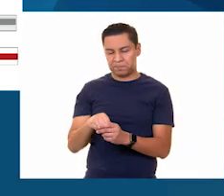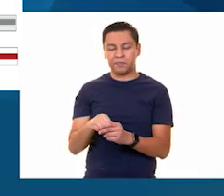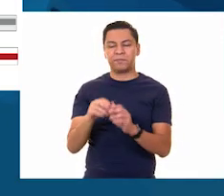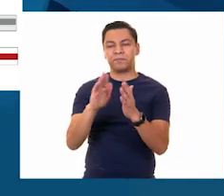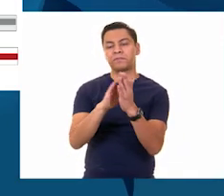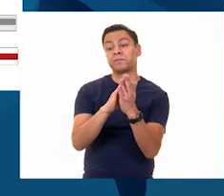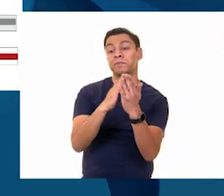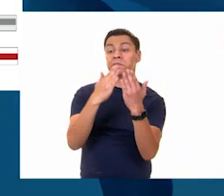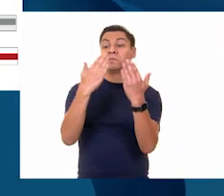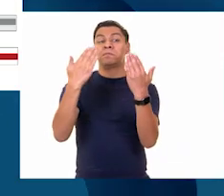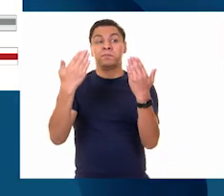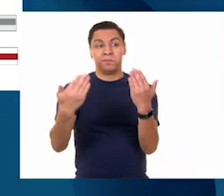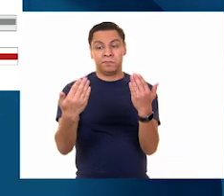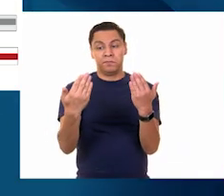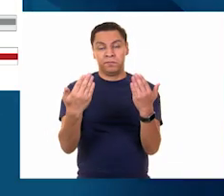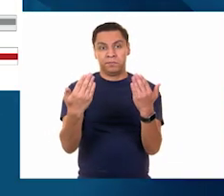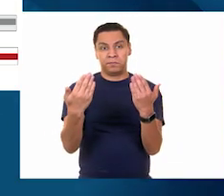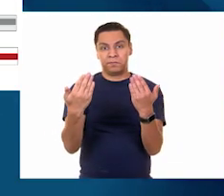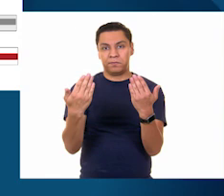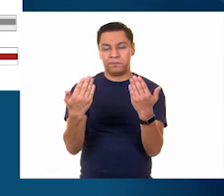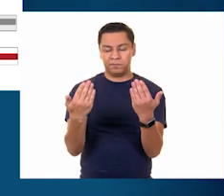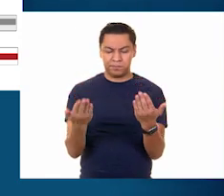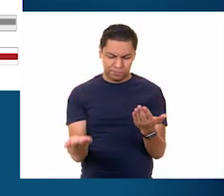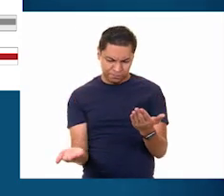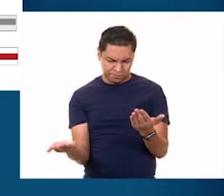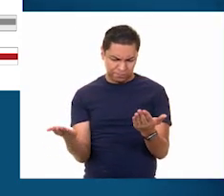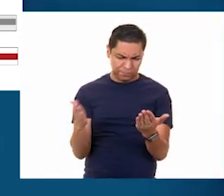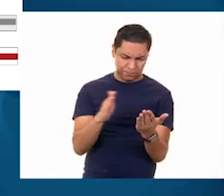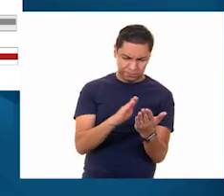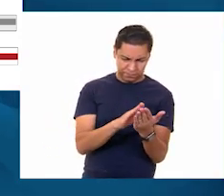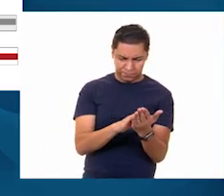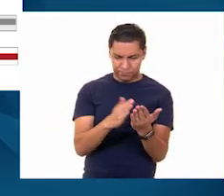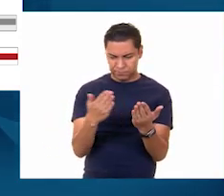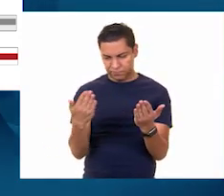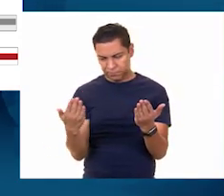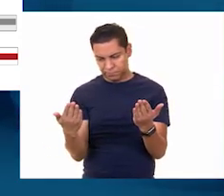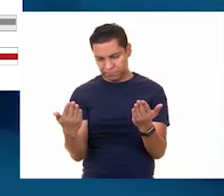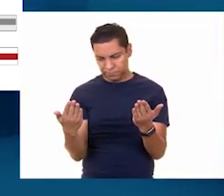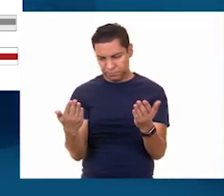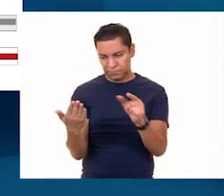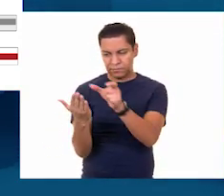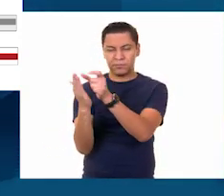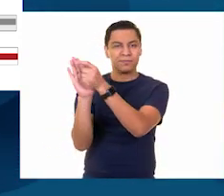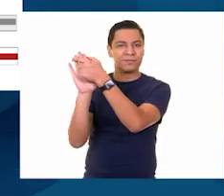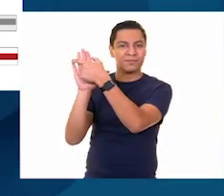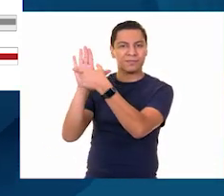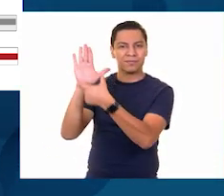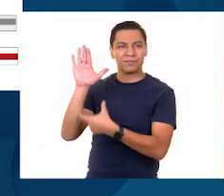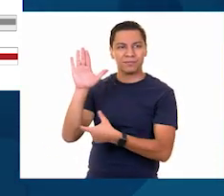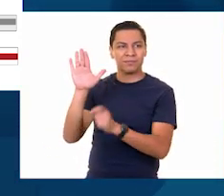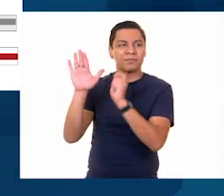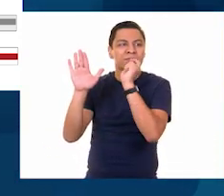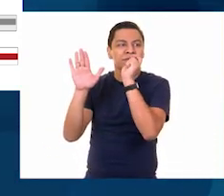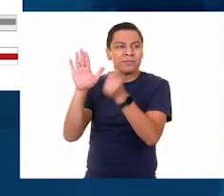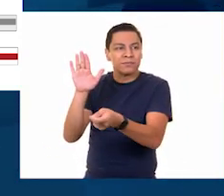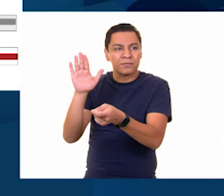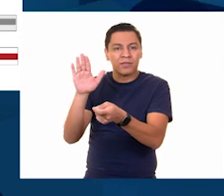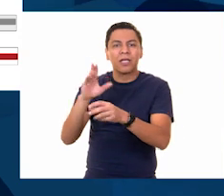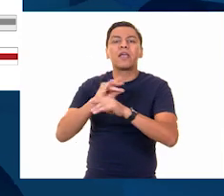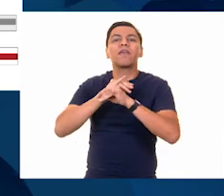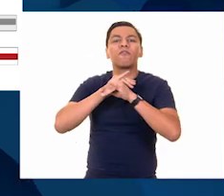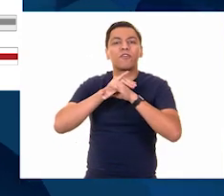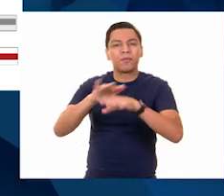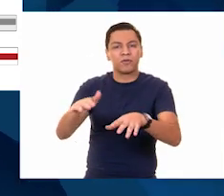columna y una parte de la cuarta que tratan el mismo contenido. Los subtítulos y lo que se alcanza a leer nos